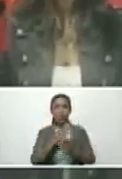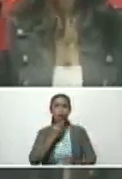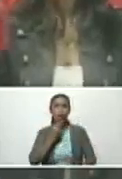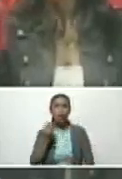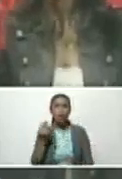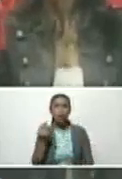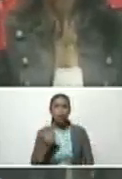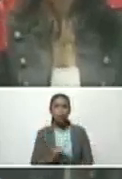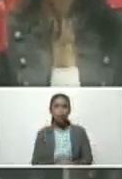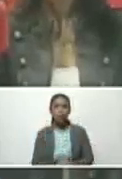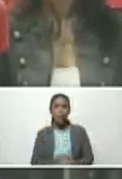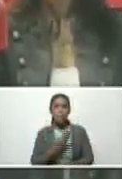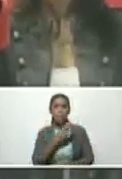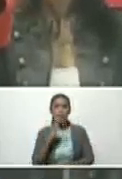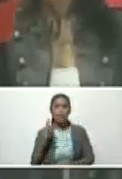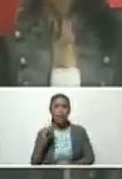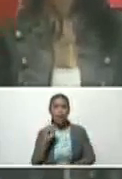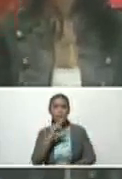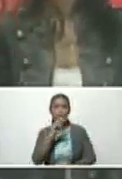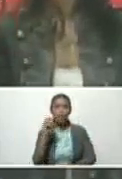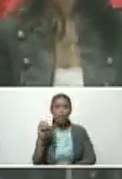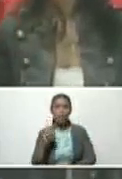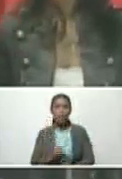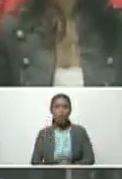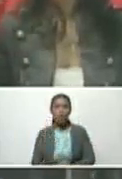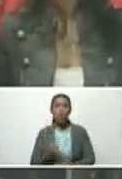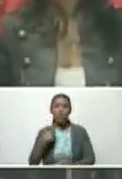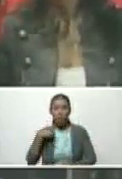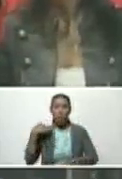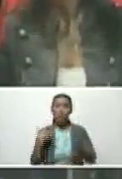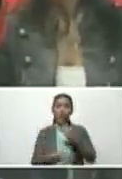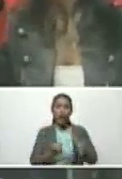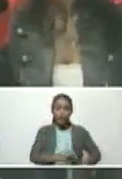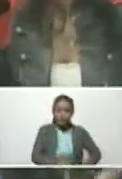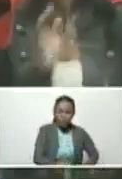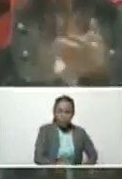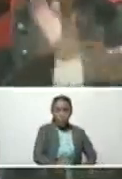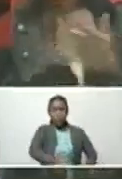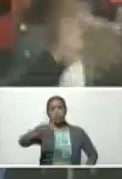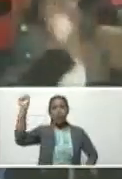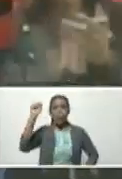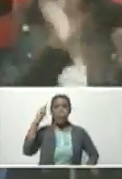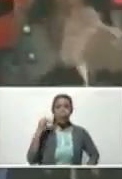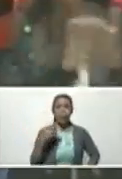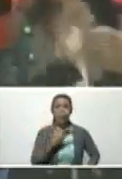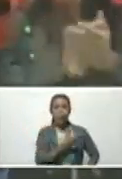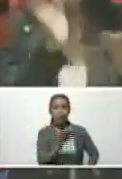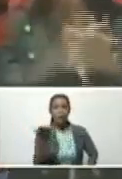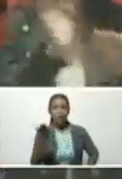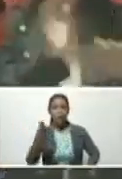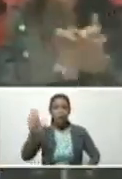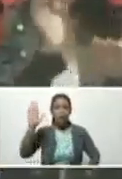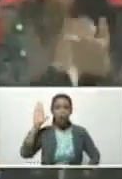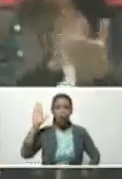Juventudes Bicentenaria 200, yo voy a desenvainar la espada de Bolívar con ustedes y a jurar.